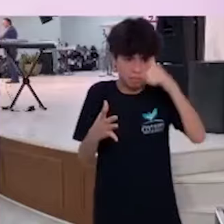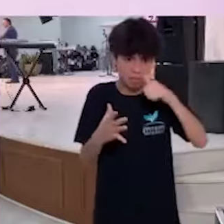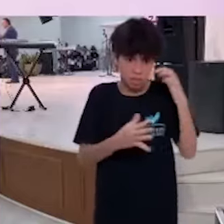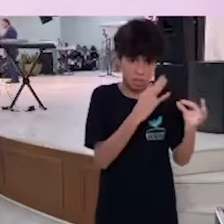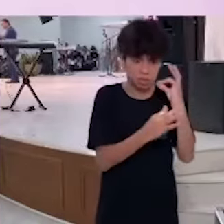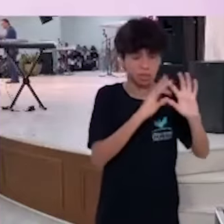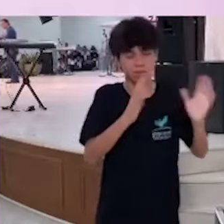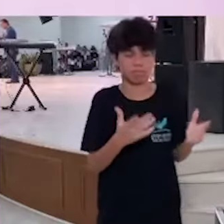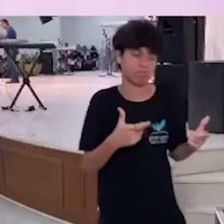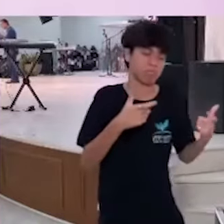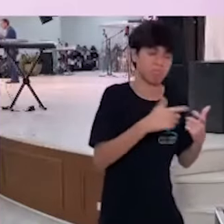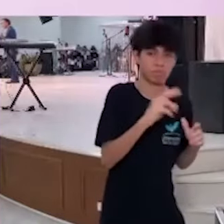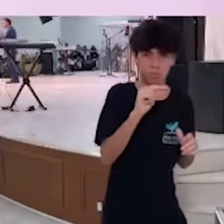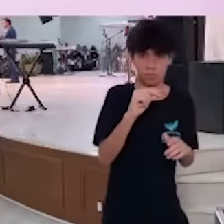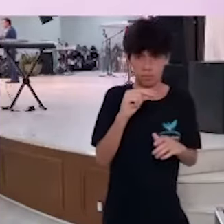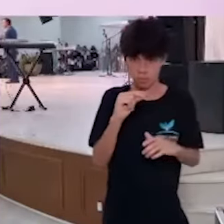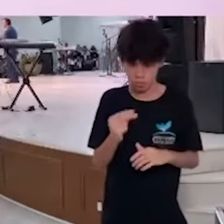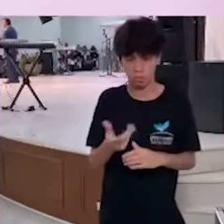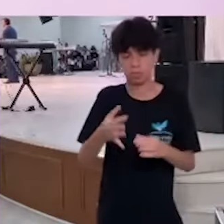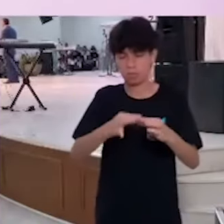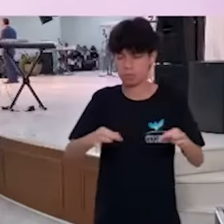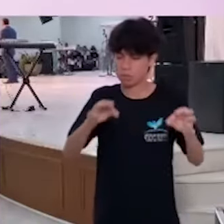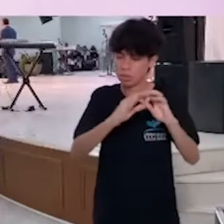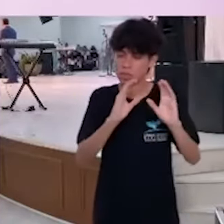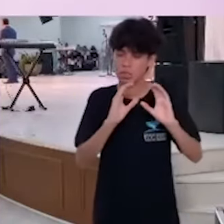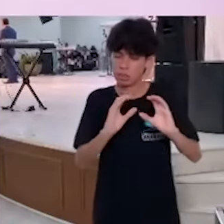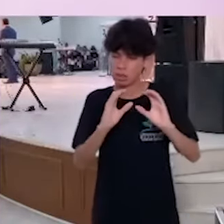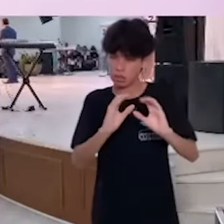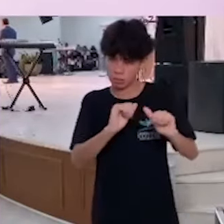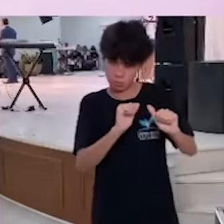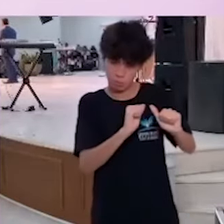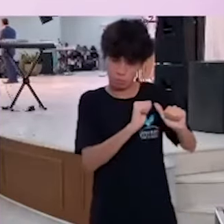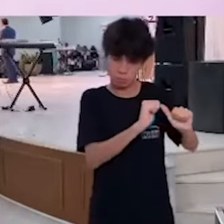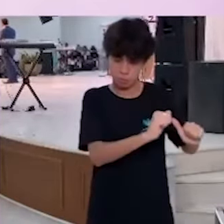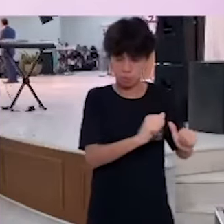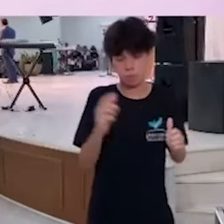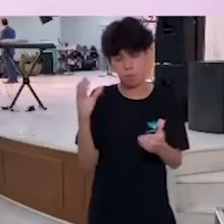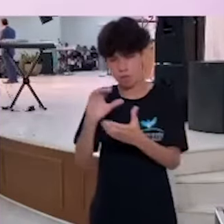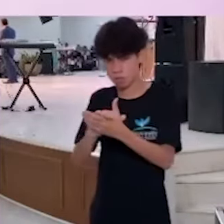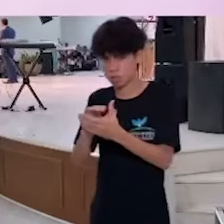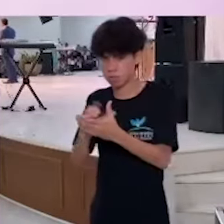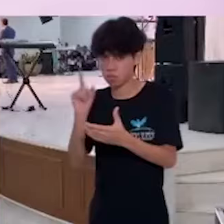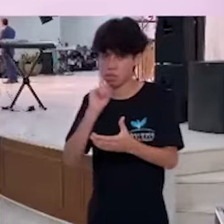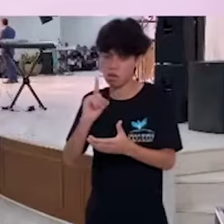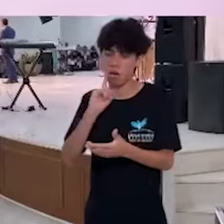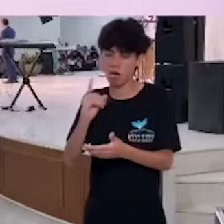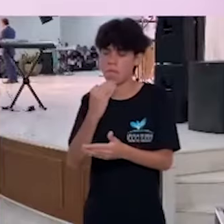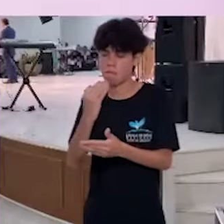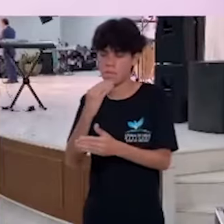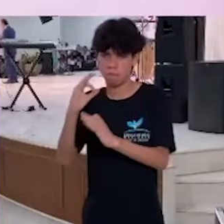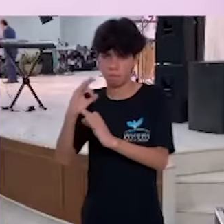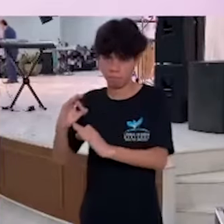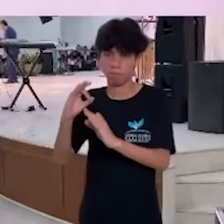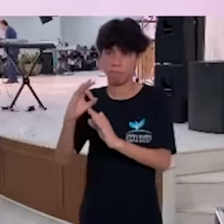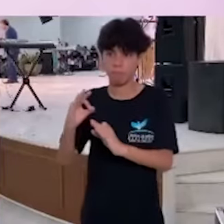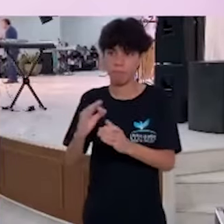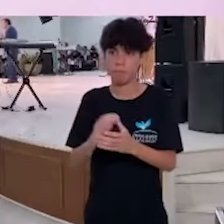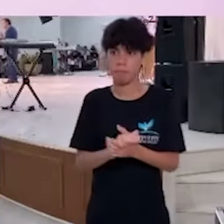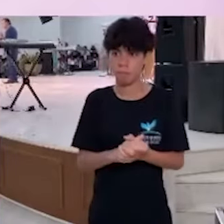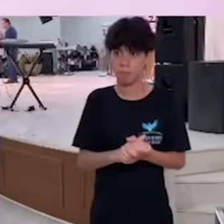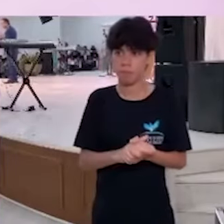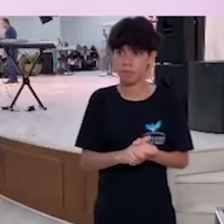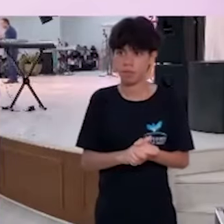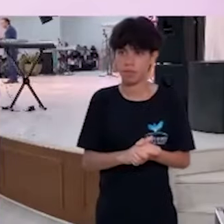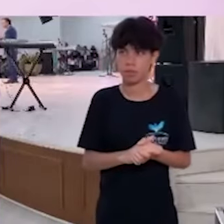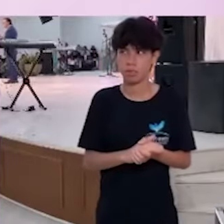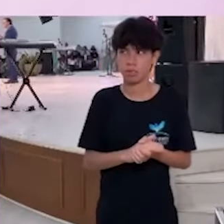decir, matrimoniales, quizá personales, íntimas, sino que el que es creyente, el que es cristiano, dice, este es un mandamiento, este